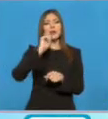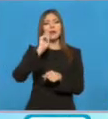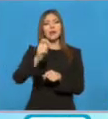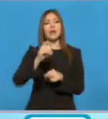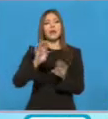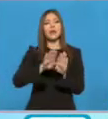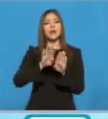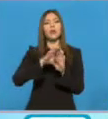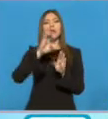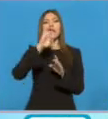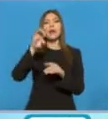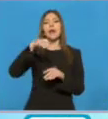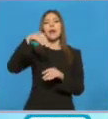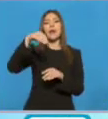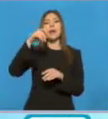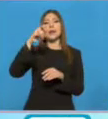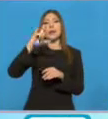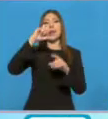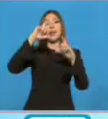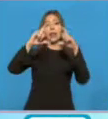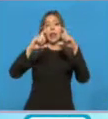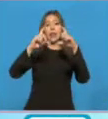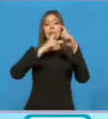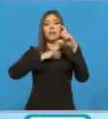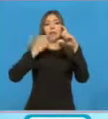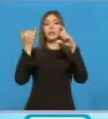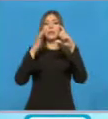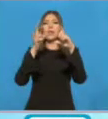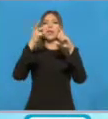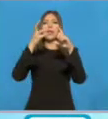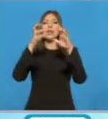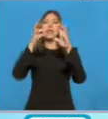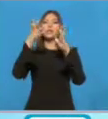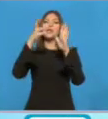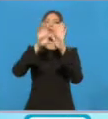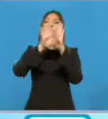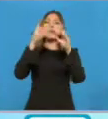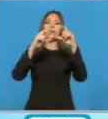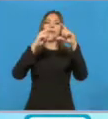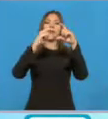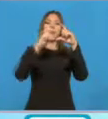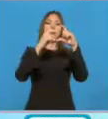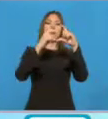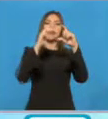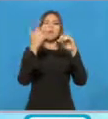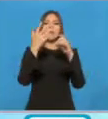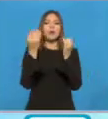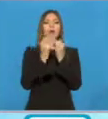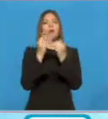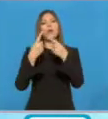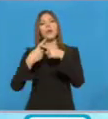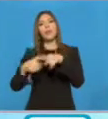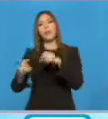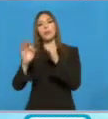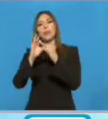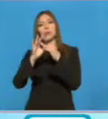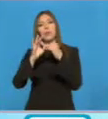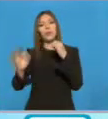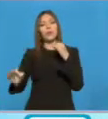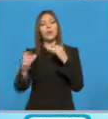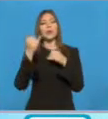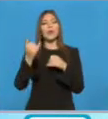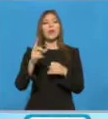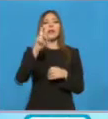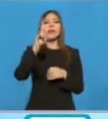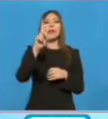una mayúscula. En este Sí. caso, la A tendría que ser un poco más Un pequeña. poco, y luego la Diferente a la última. última también. Sí. exacto. Diferente a la última, y la D la hace